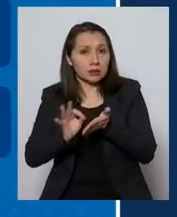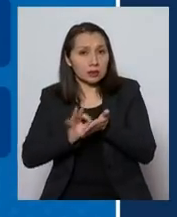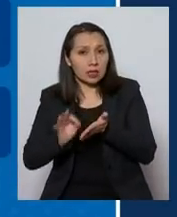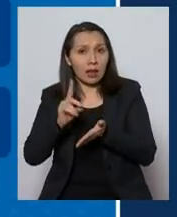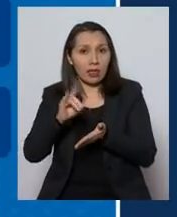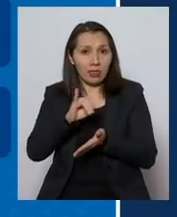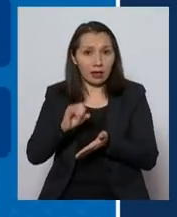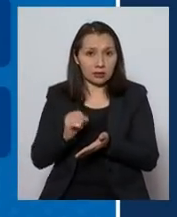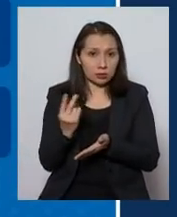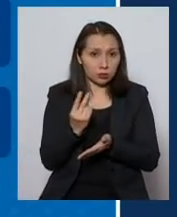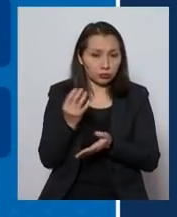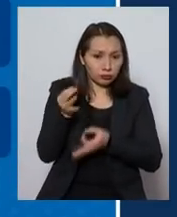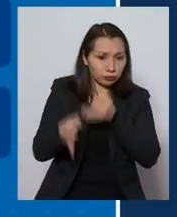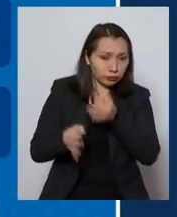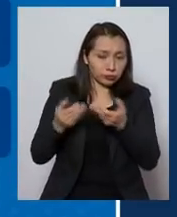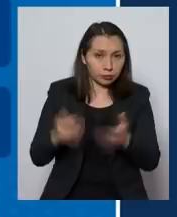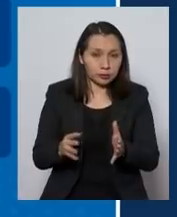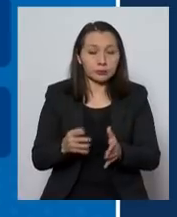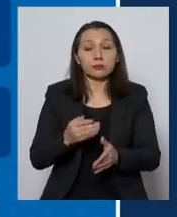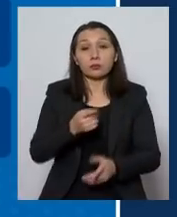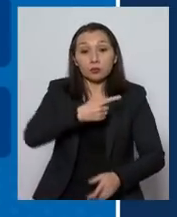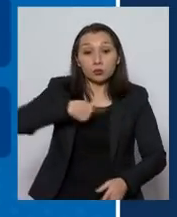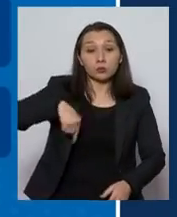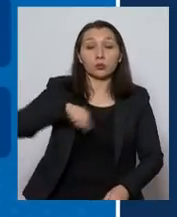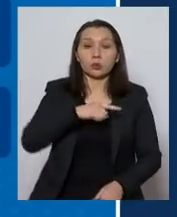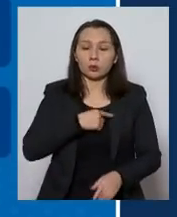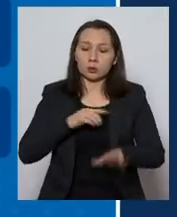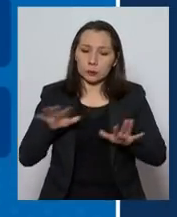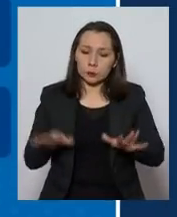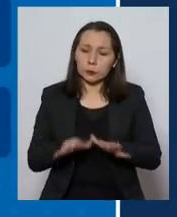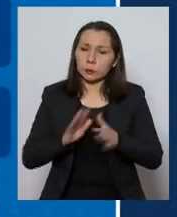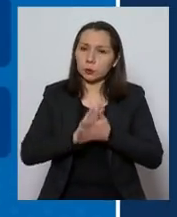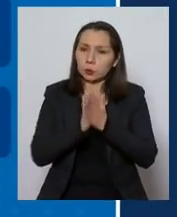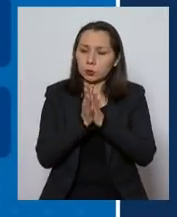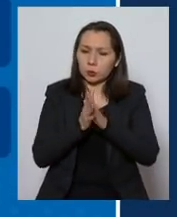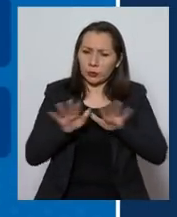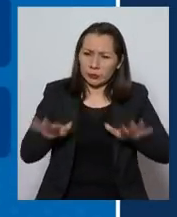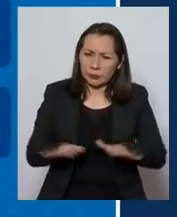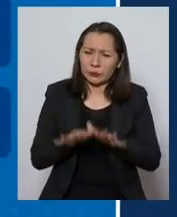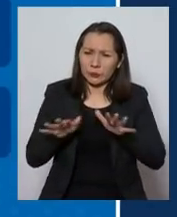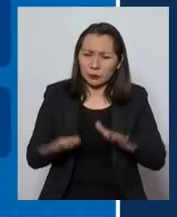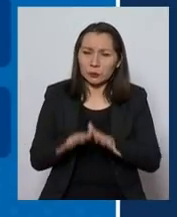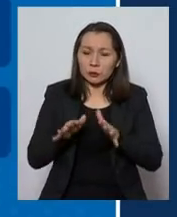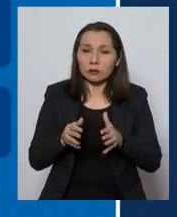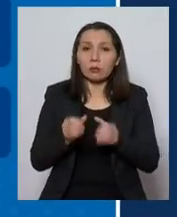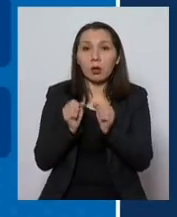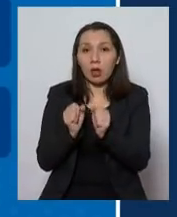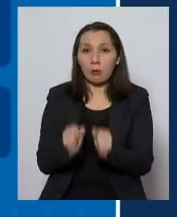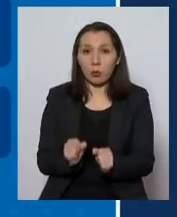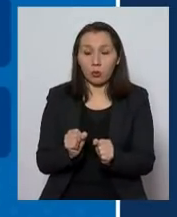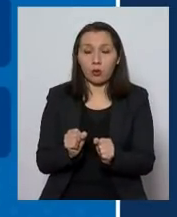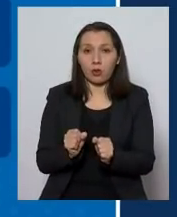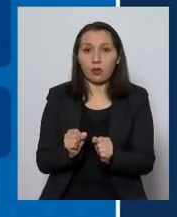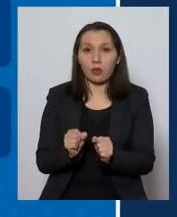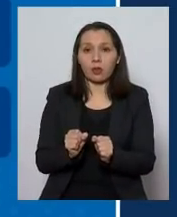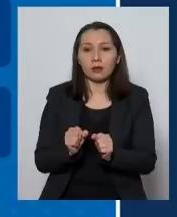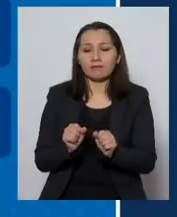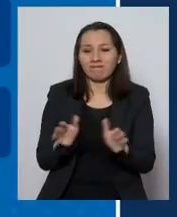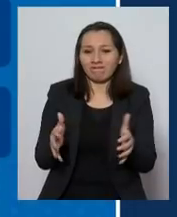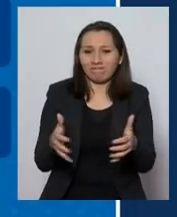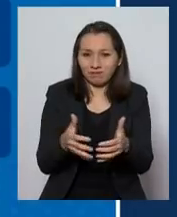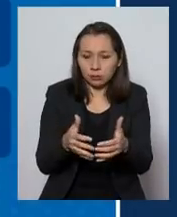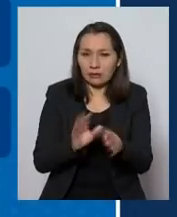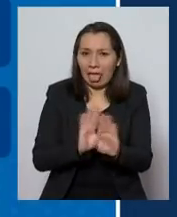Daza. Nosotros estamos haciendo todos los esfuerzos para poder ir